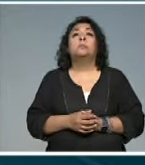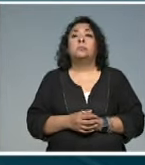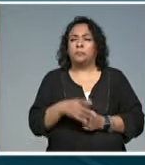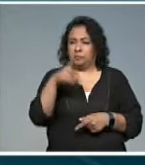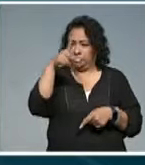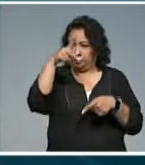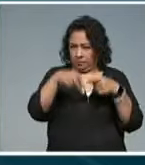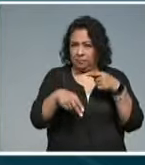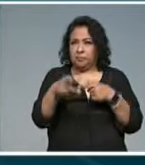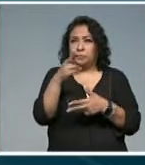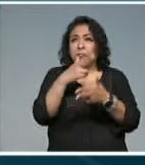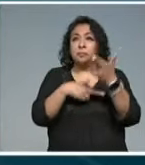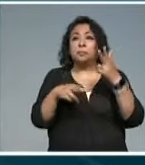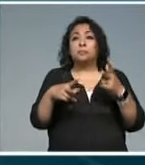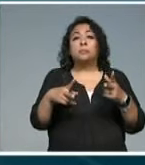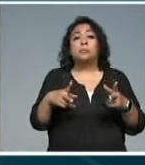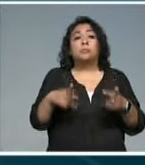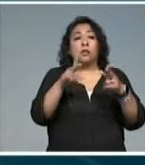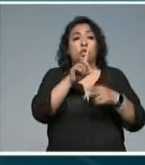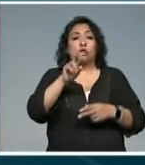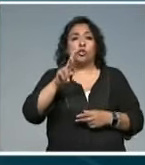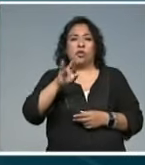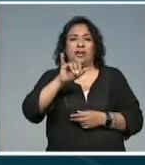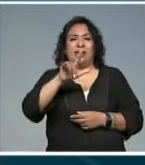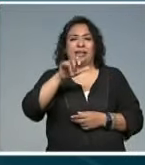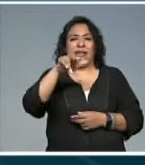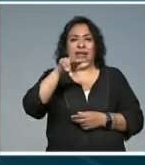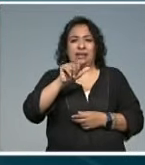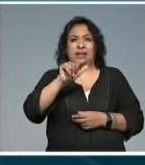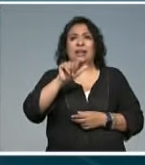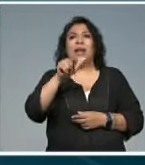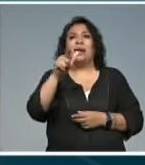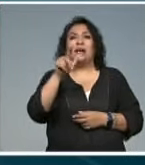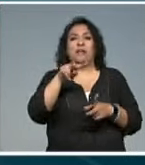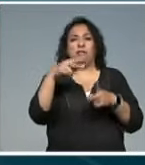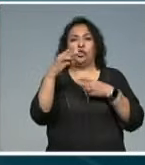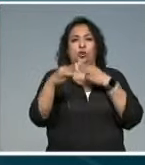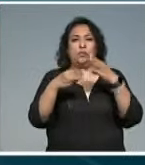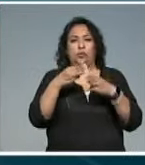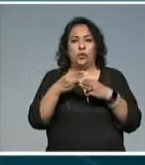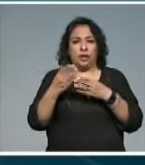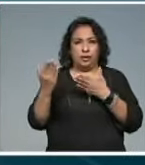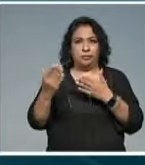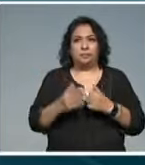Tenemos una pausa, regresamos con la doctora Ileana Rodríguez Santibáñez en Visión Global.